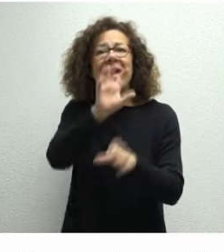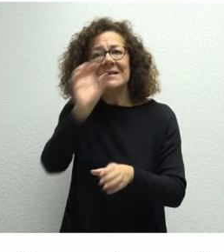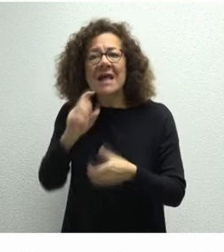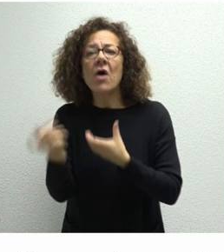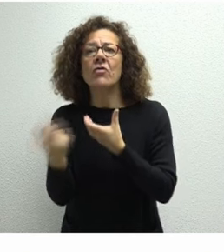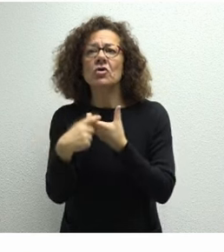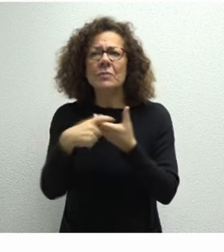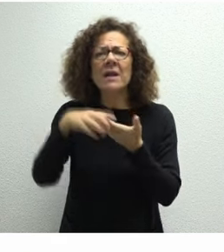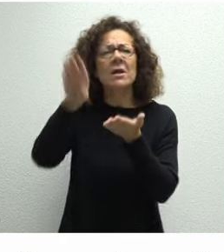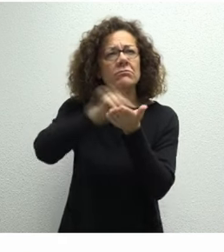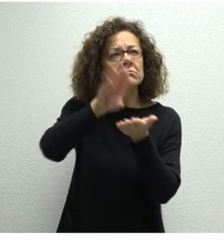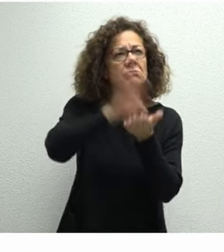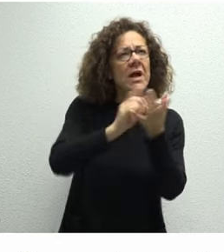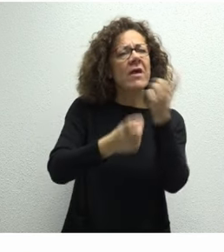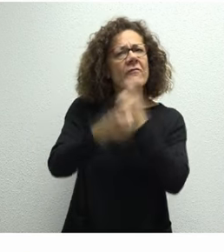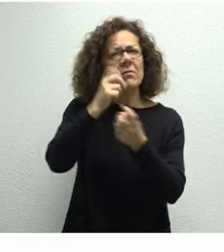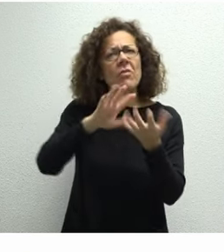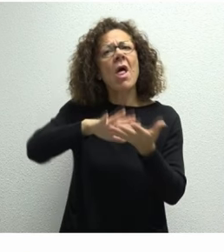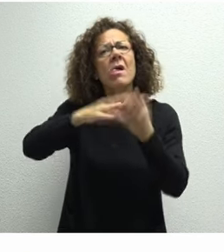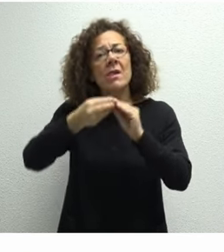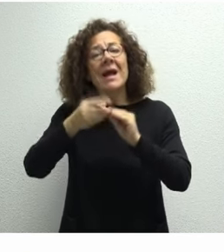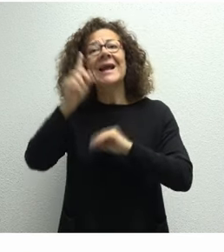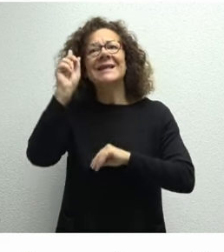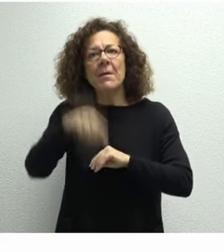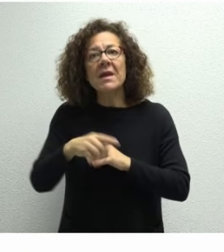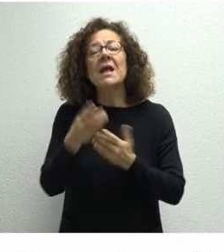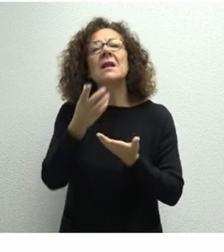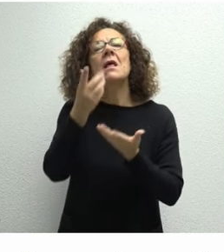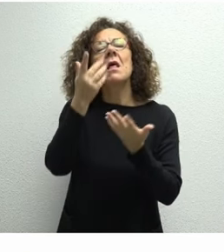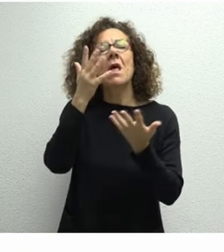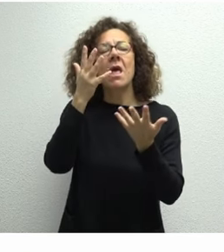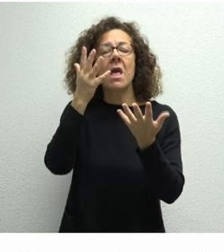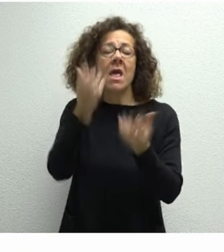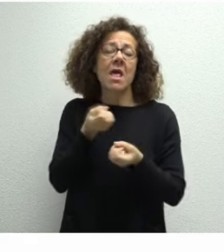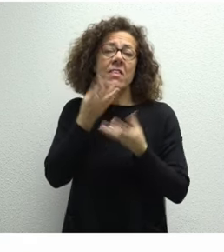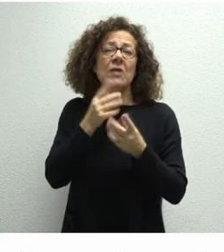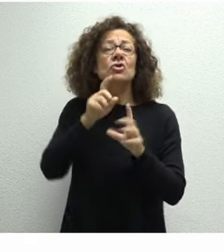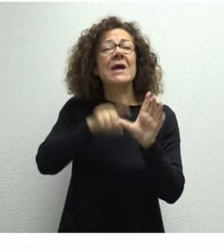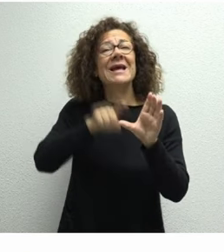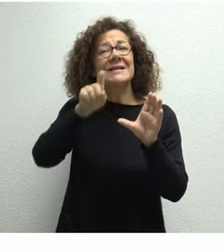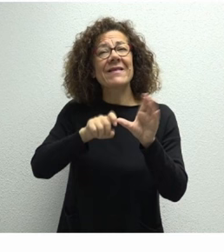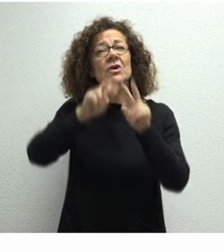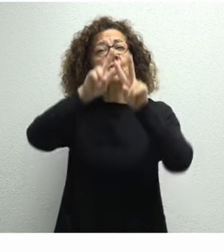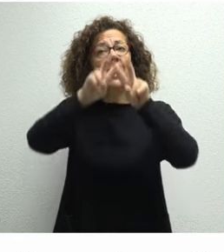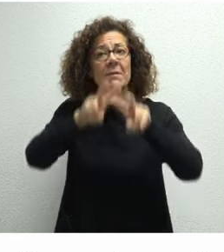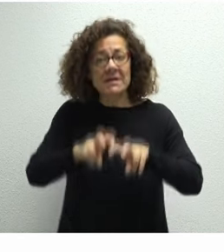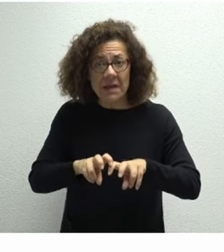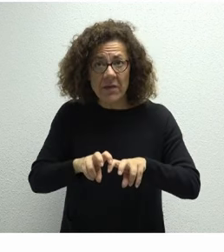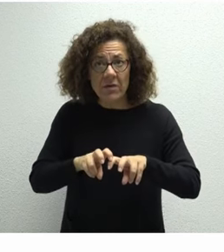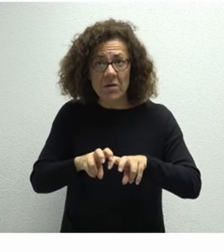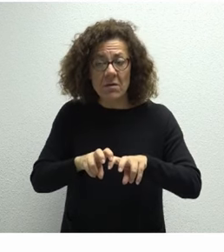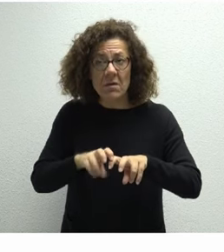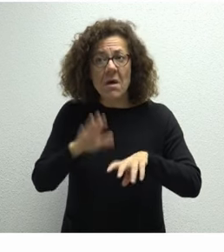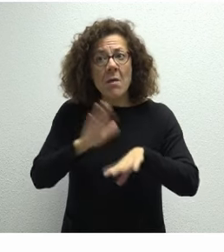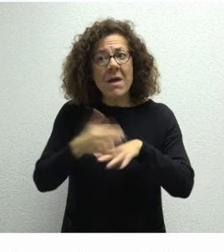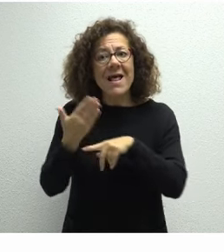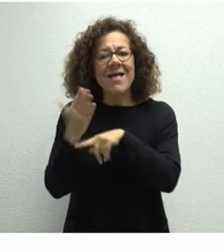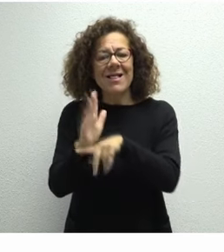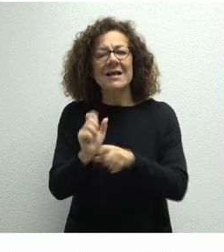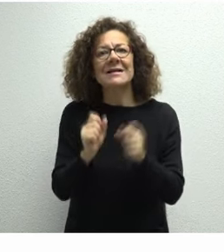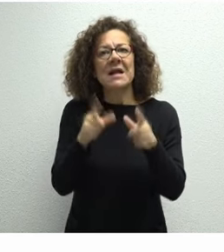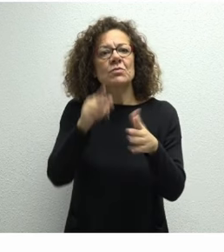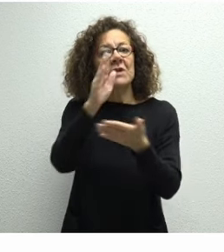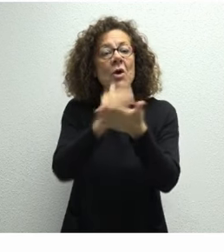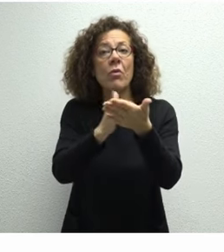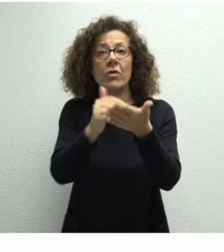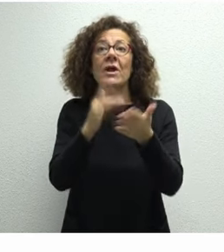recopilarán información adecuada incluid los datos estadísticos y de investigación e para dar respuesta a la convención